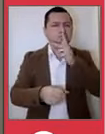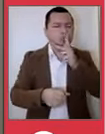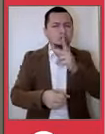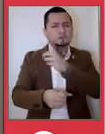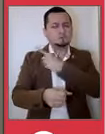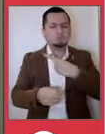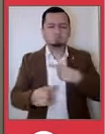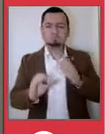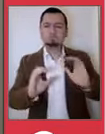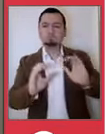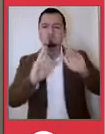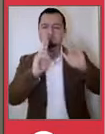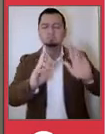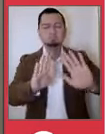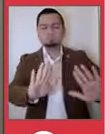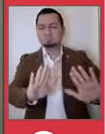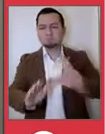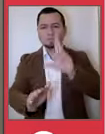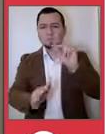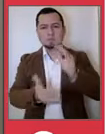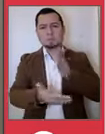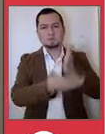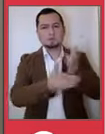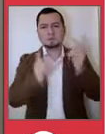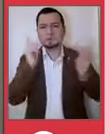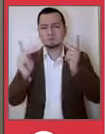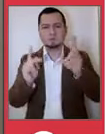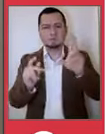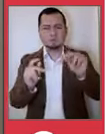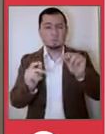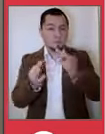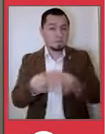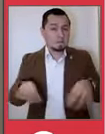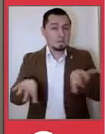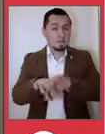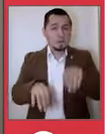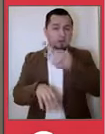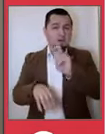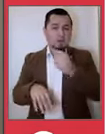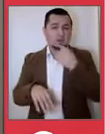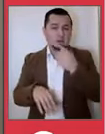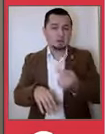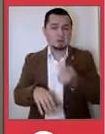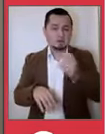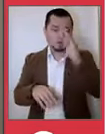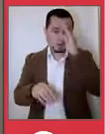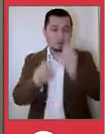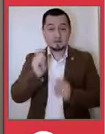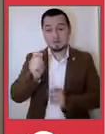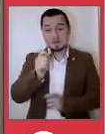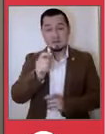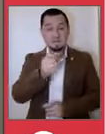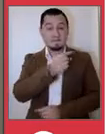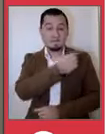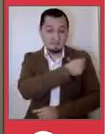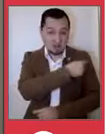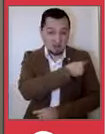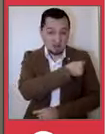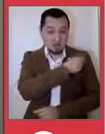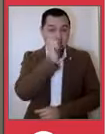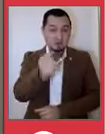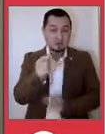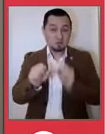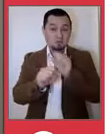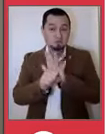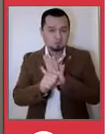la importancia de quedarse en casa es importante también decir que el plan de vacunación contra el kobe